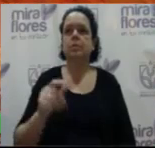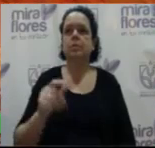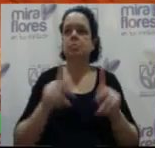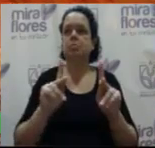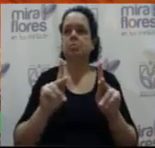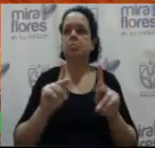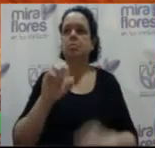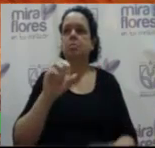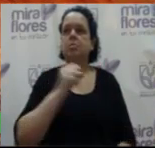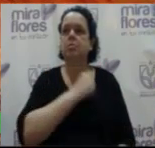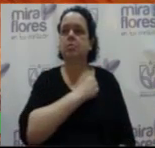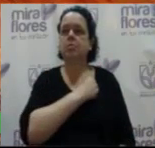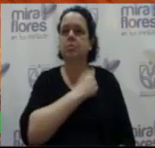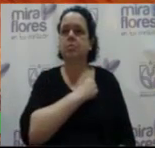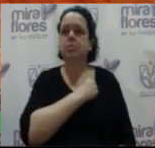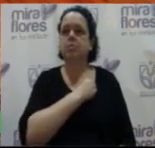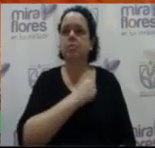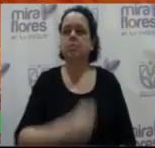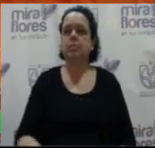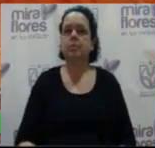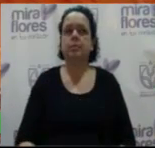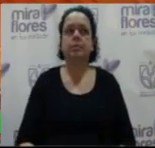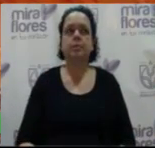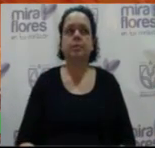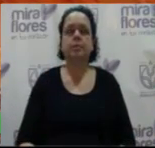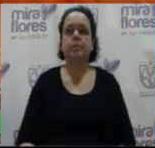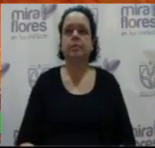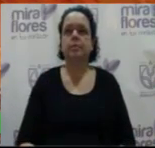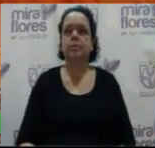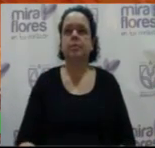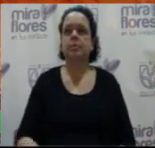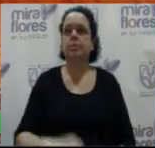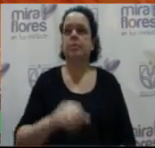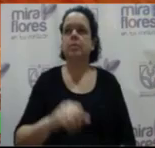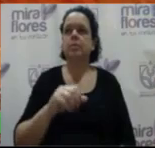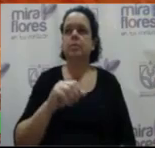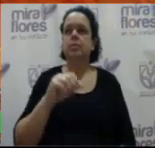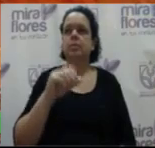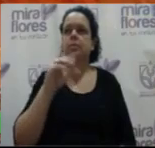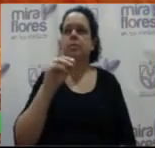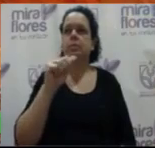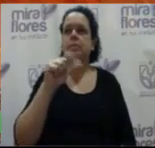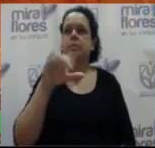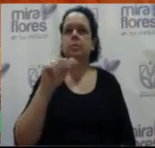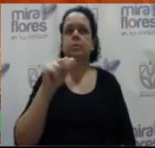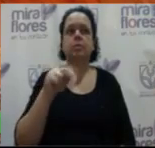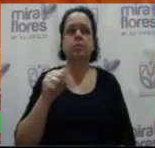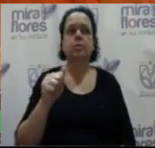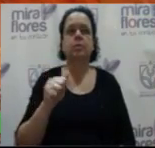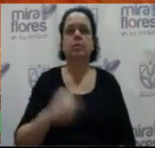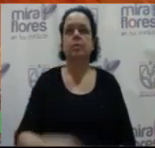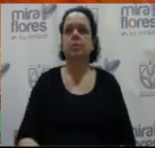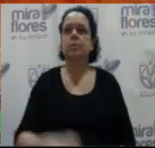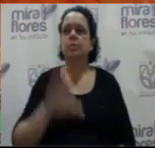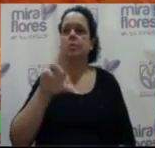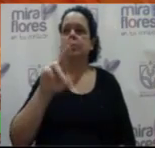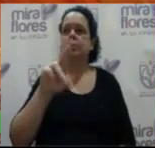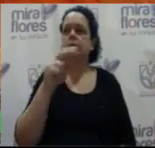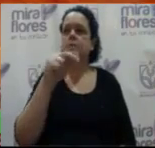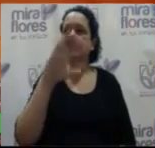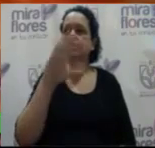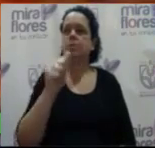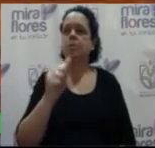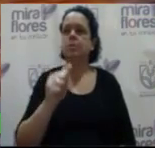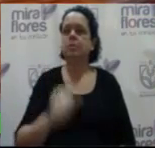Señora Susana Siglish Watson, señorita Daliena Lozano Vitor, señora Franca Rey Camino,